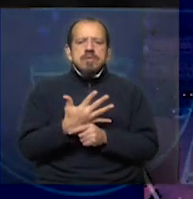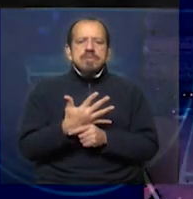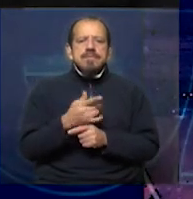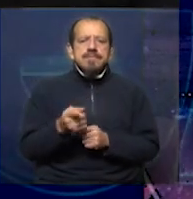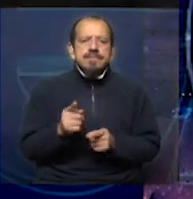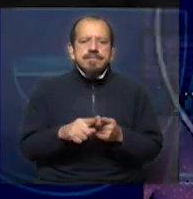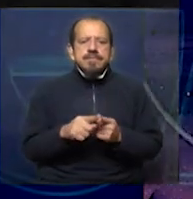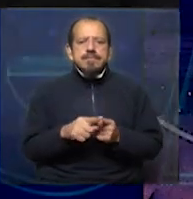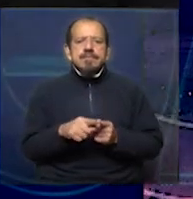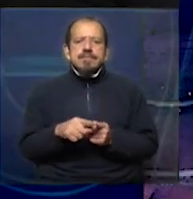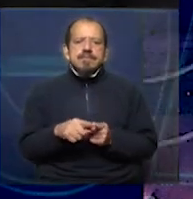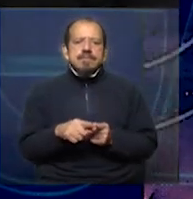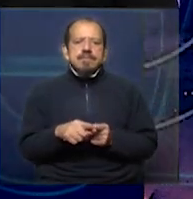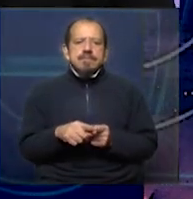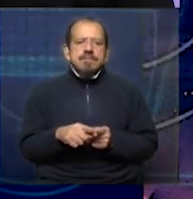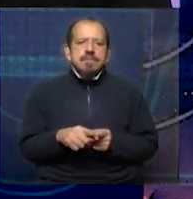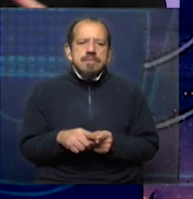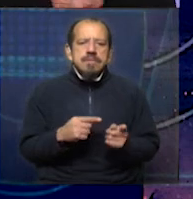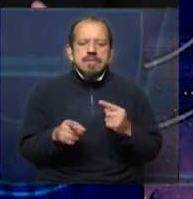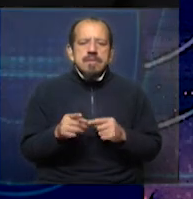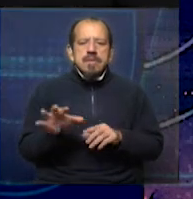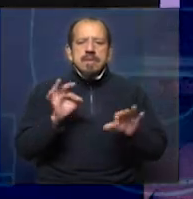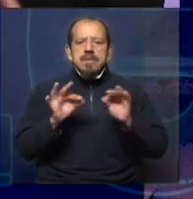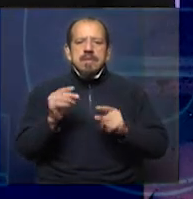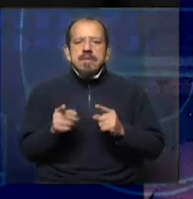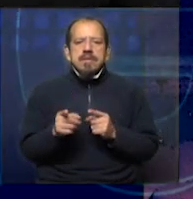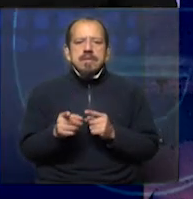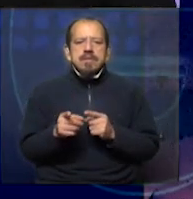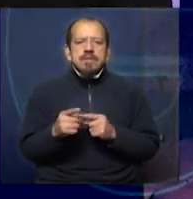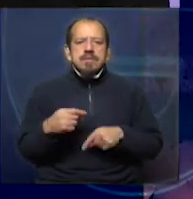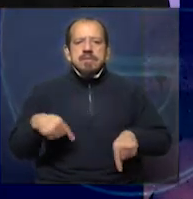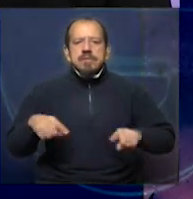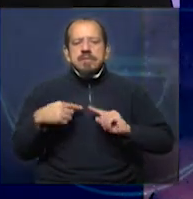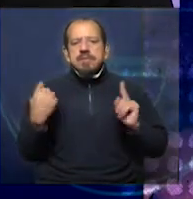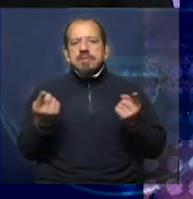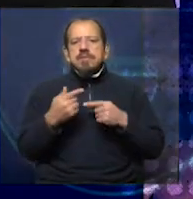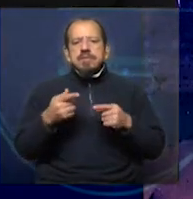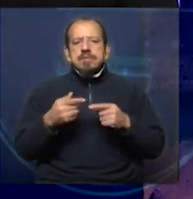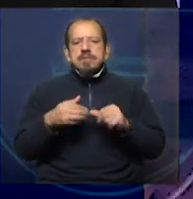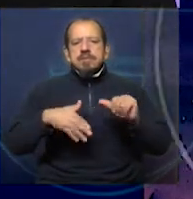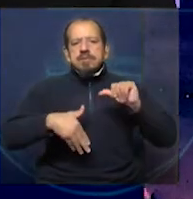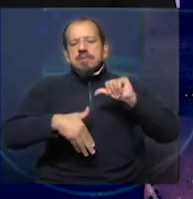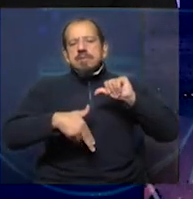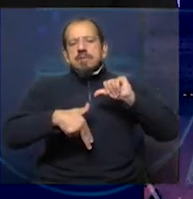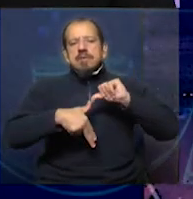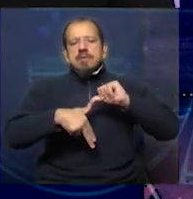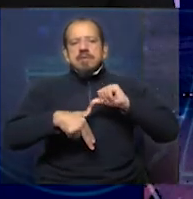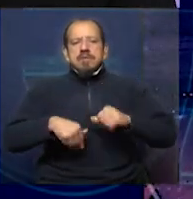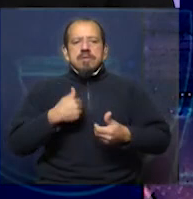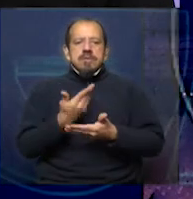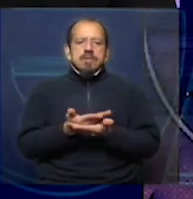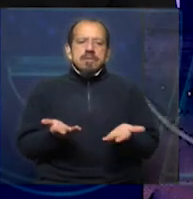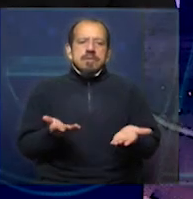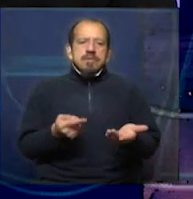que eligieron como compartir la película en ese marco, ¿no? Con la comunidad audiovisual de América Latina, presentándolo para